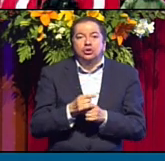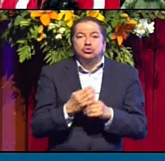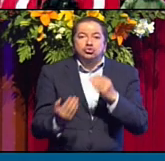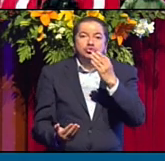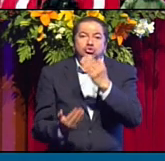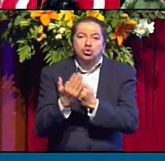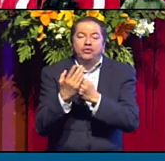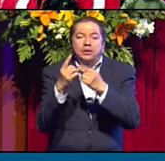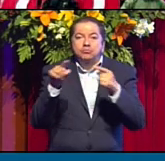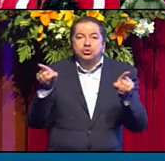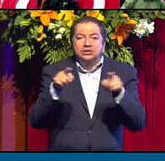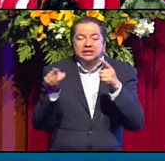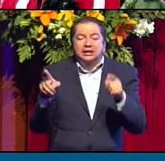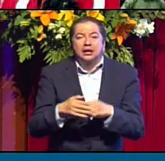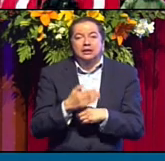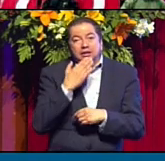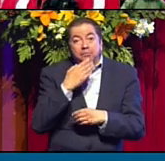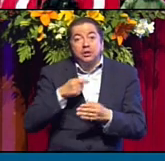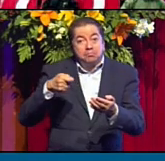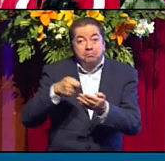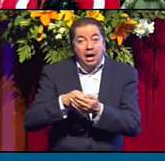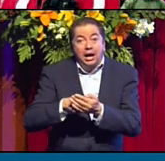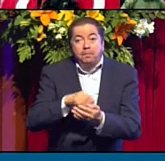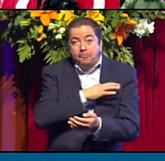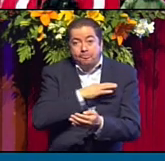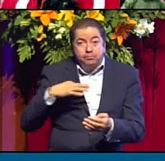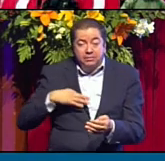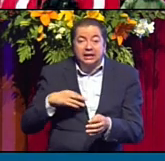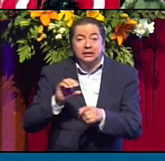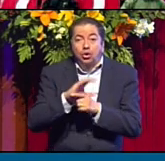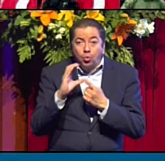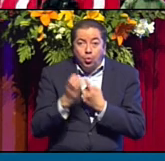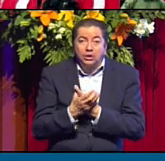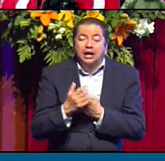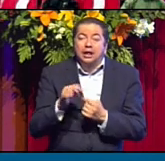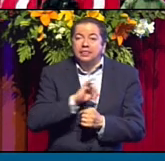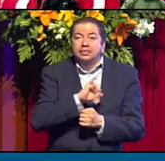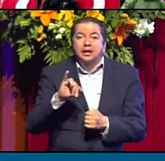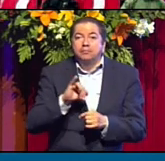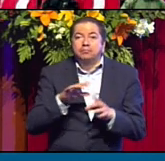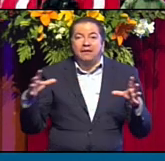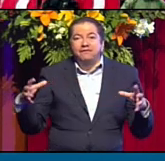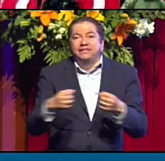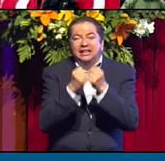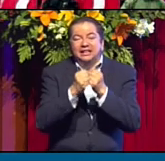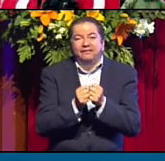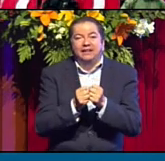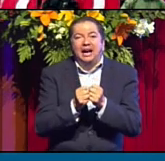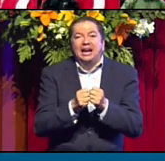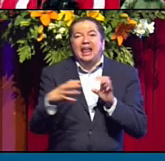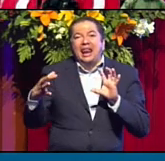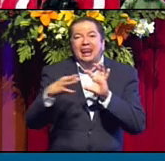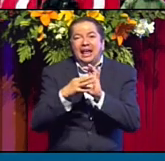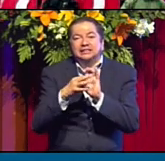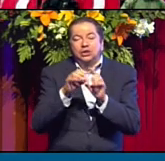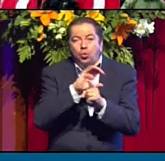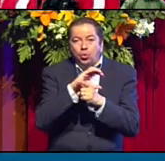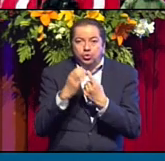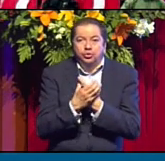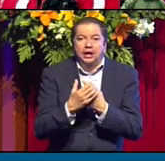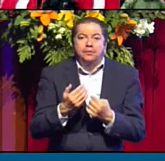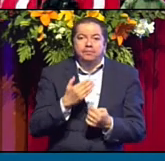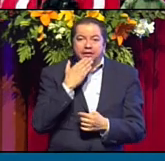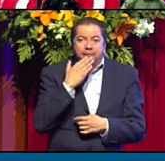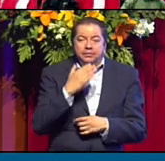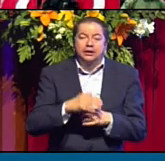cápsulas musicales, ahora muy bien pagadas por el Ministerio de la Cultura, y al final un Festival de Enlace Cultural. La aprobación del Plan Municipal de